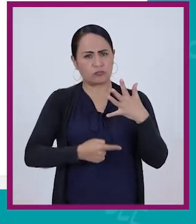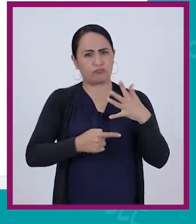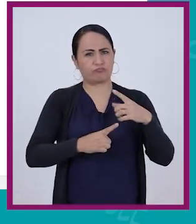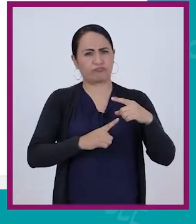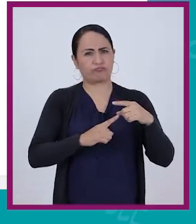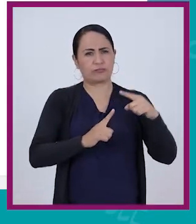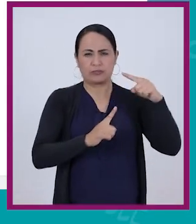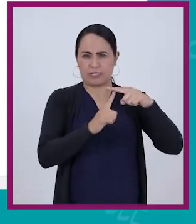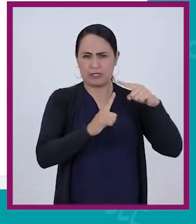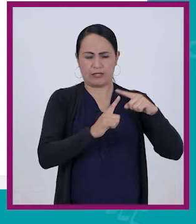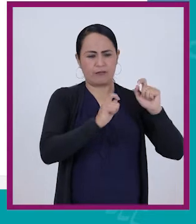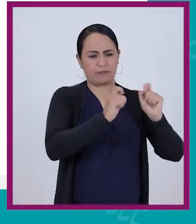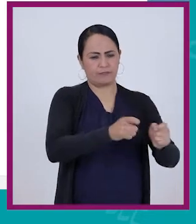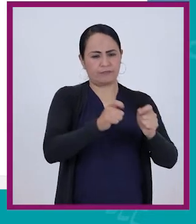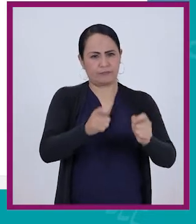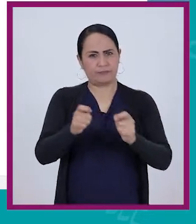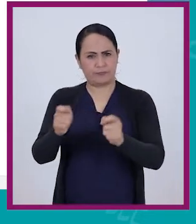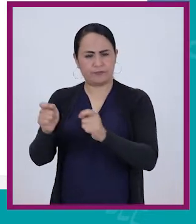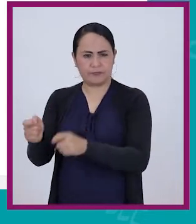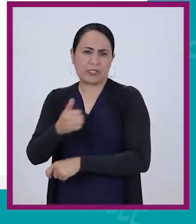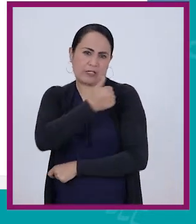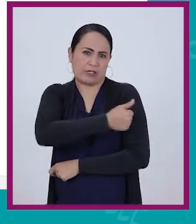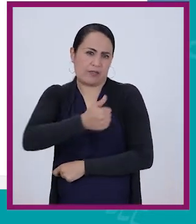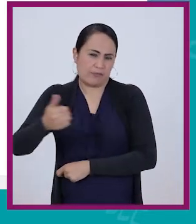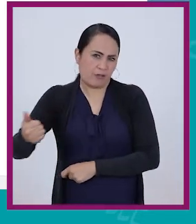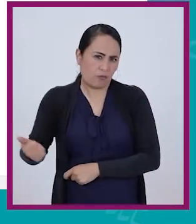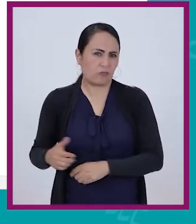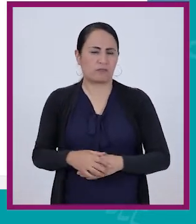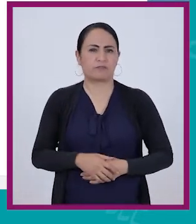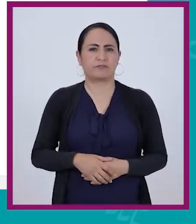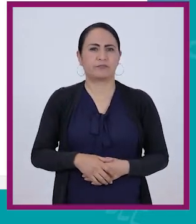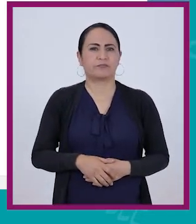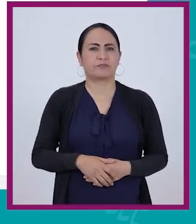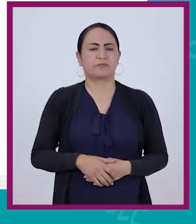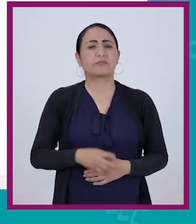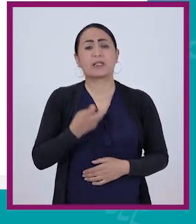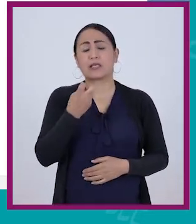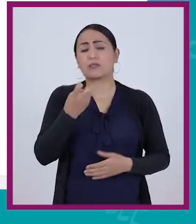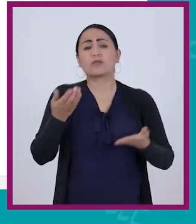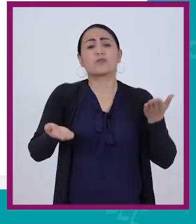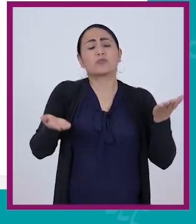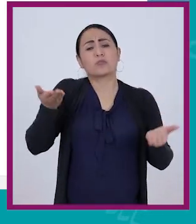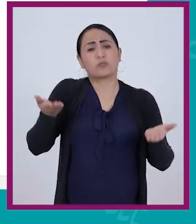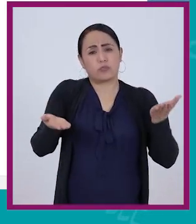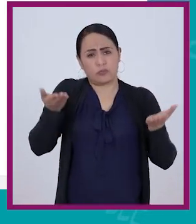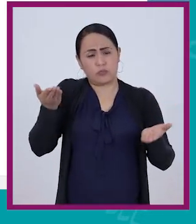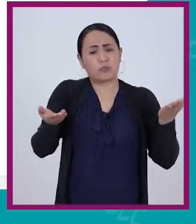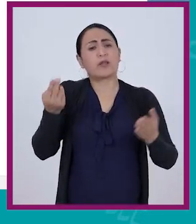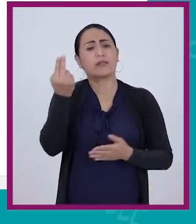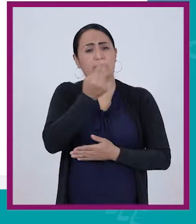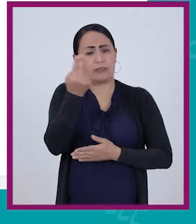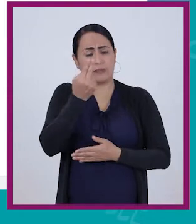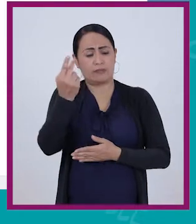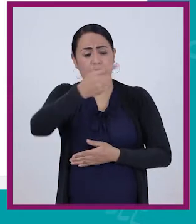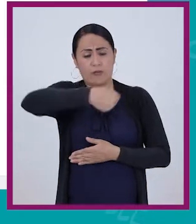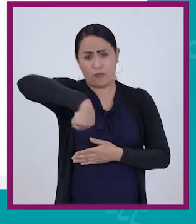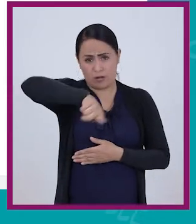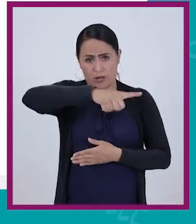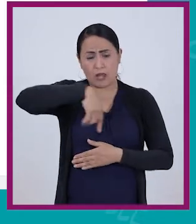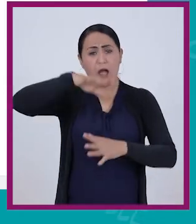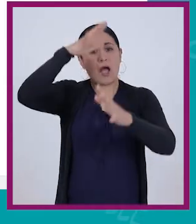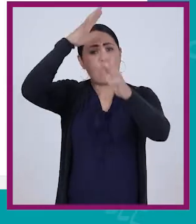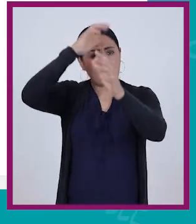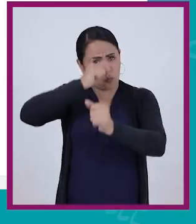los talentos, gustos, habilidades y disponibilidad de cada integrante del equipo. Estas se asignan de manera equitativa